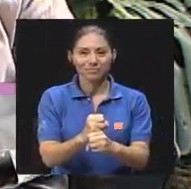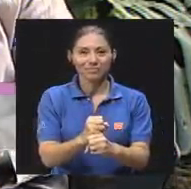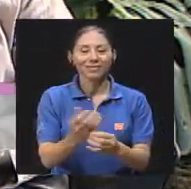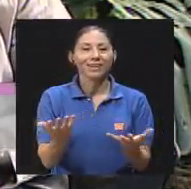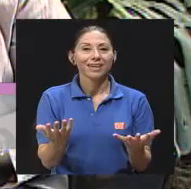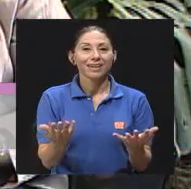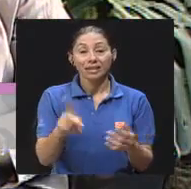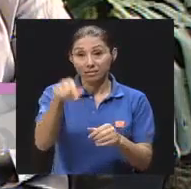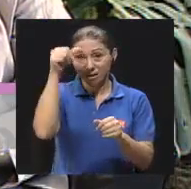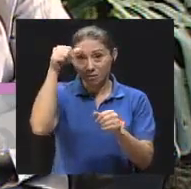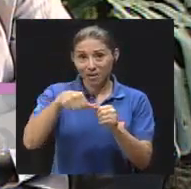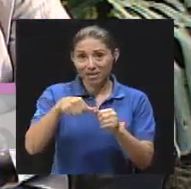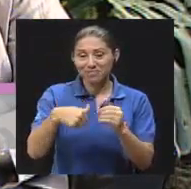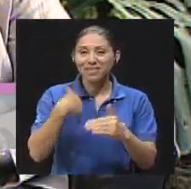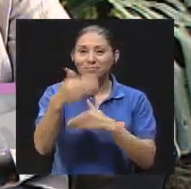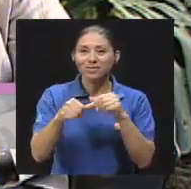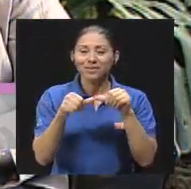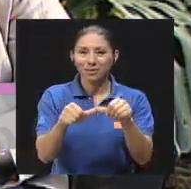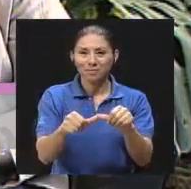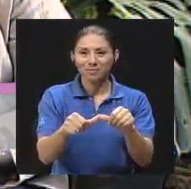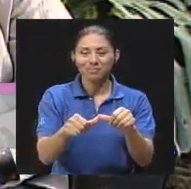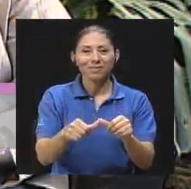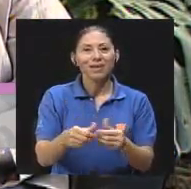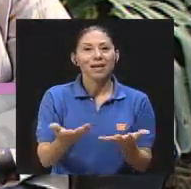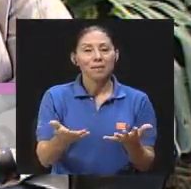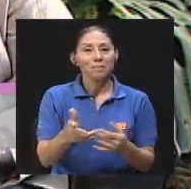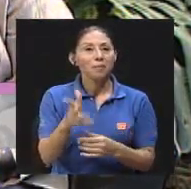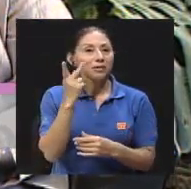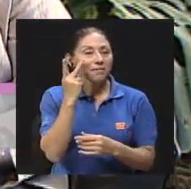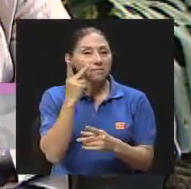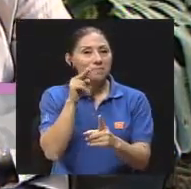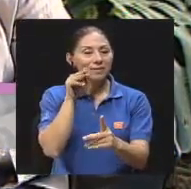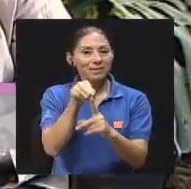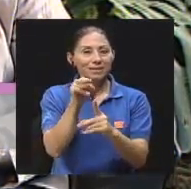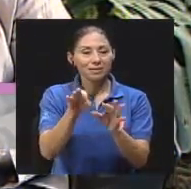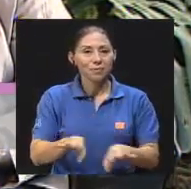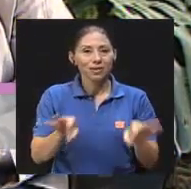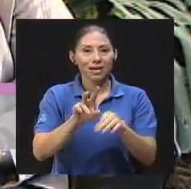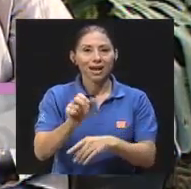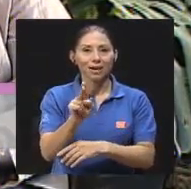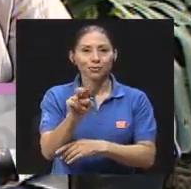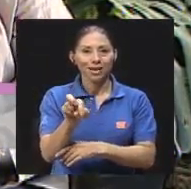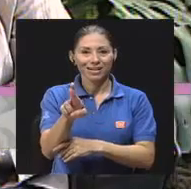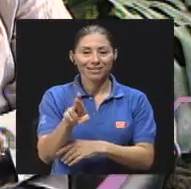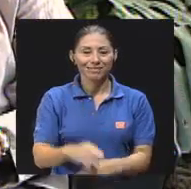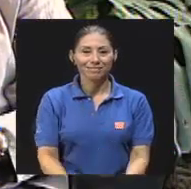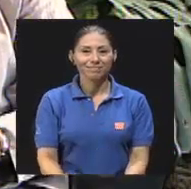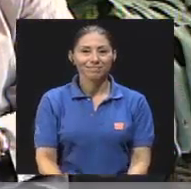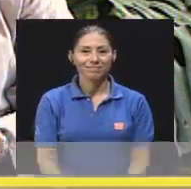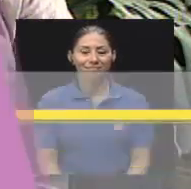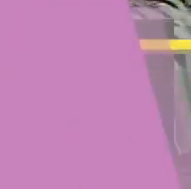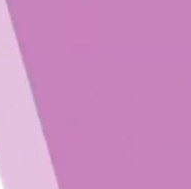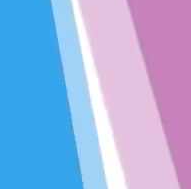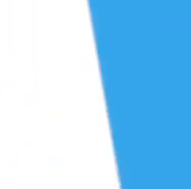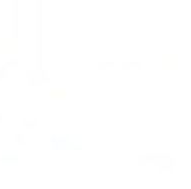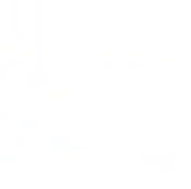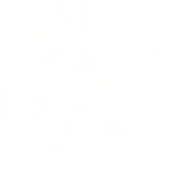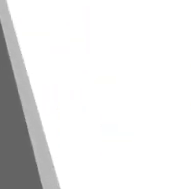lo más que podamos. Y recuerde que después regresamos, vamos a escuchar y a ver mensajes importantes de su canal UCR.